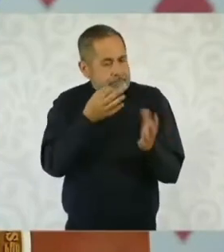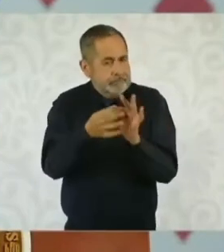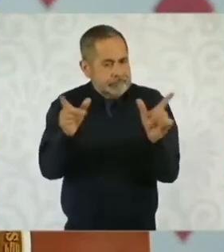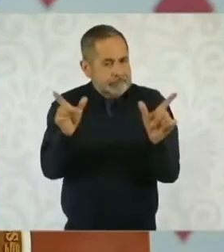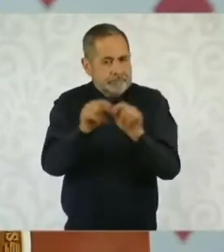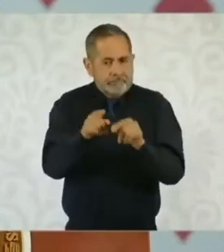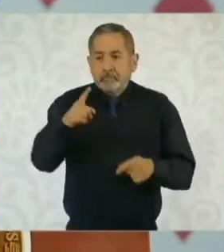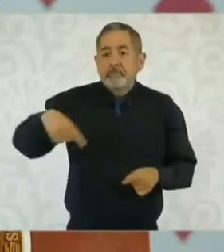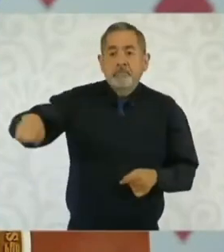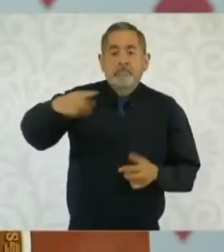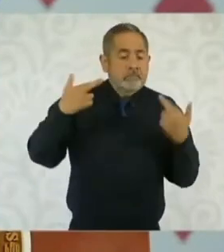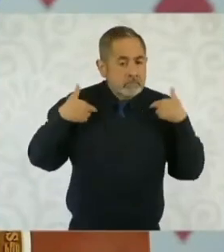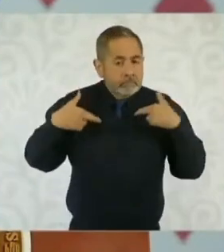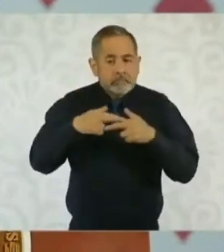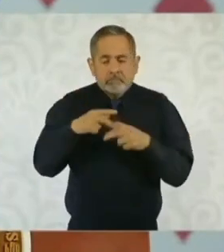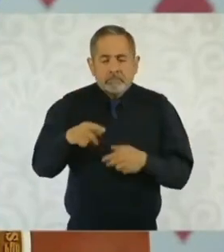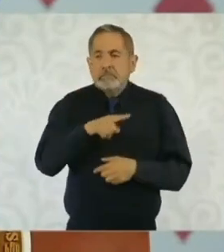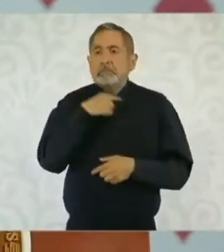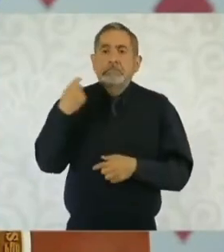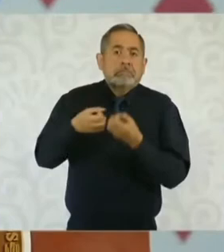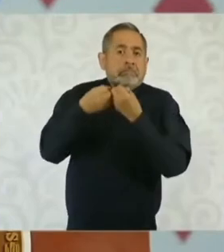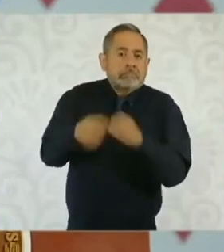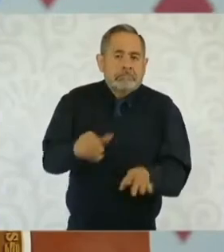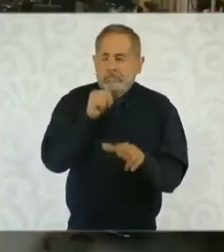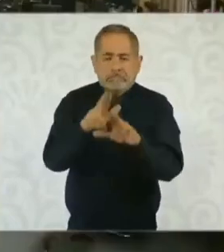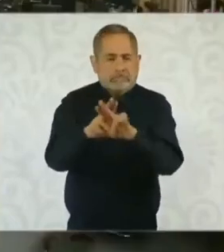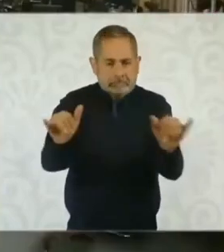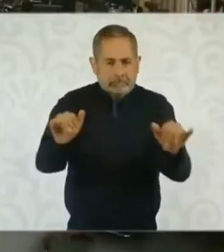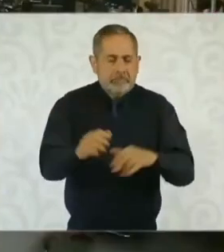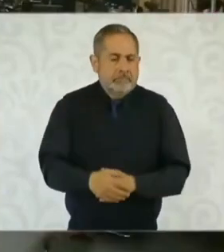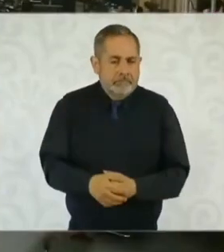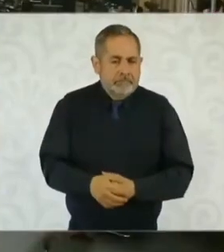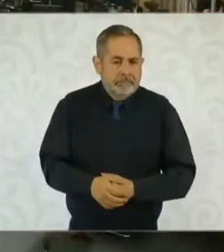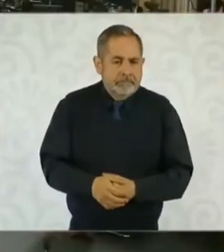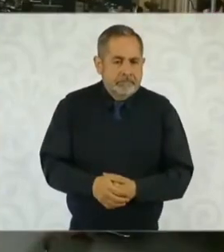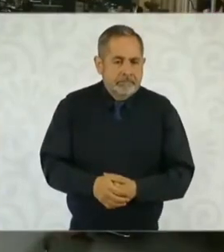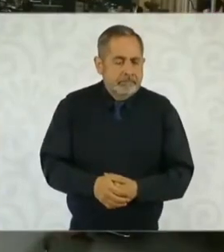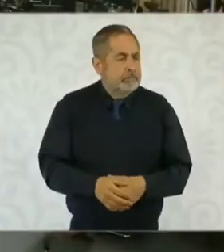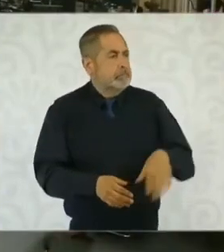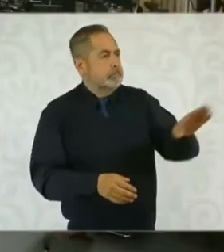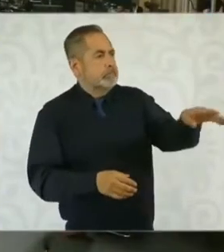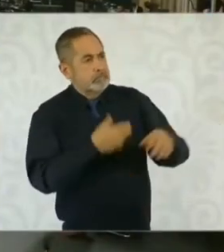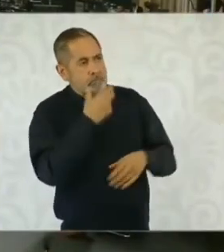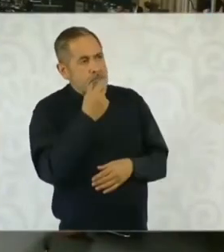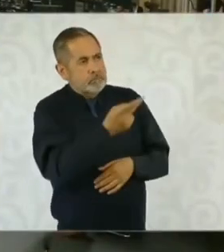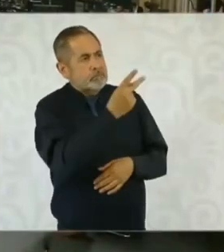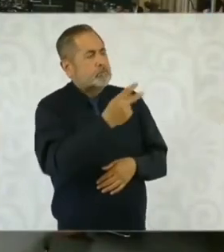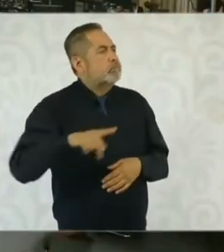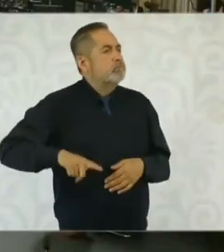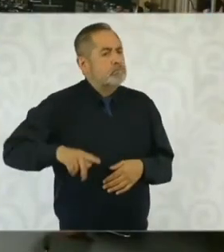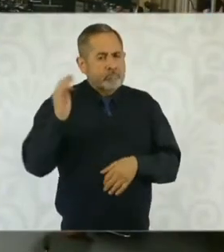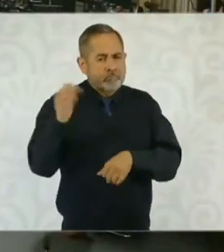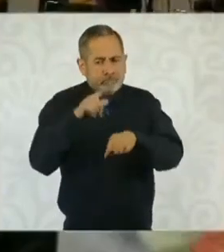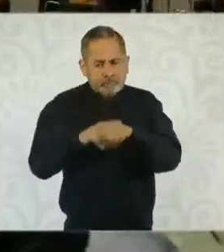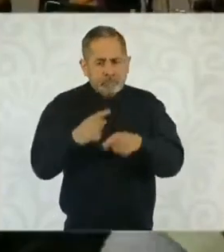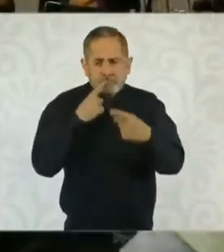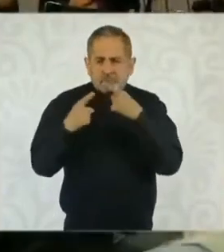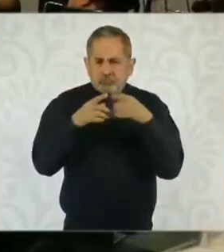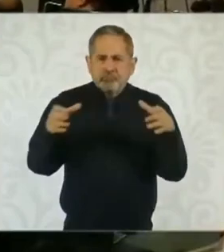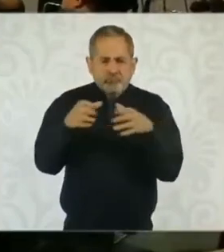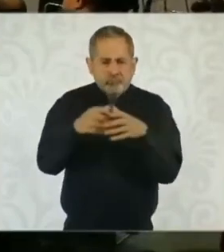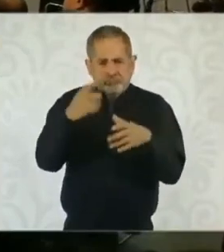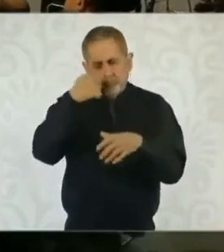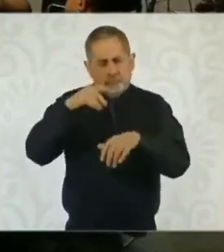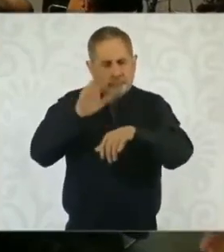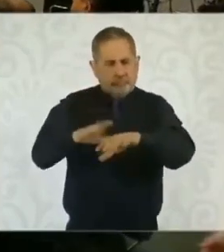más mínimo a maestros, repito, ni a trabajadores de base. En este sentido, ¿habría desde el gobierno federal mesas de diálogo para